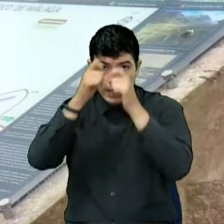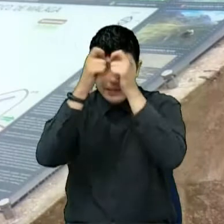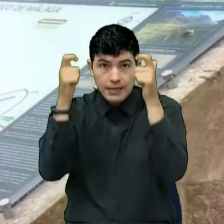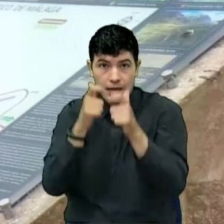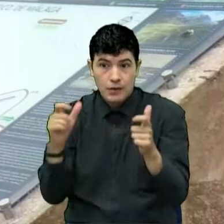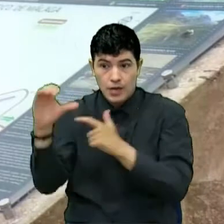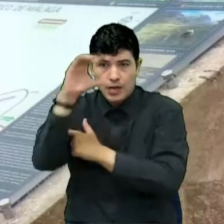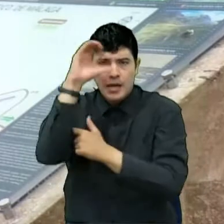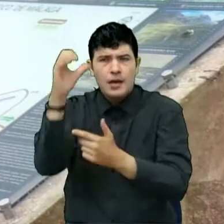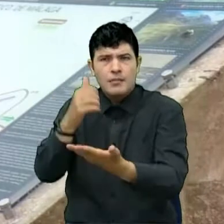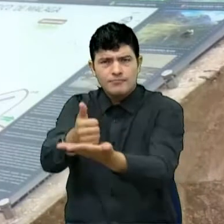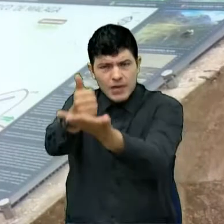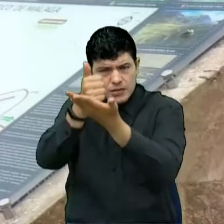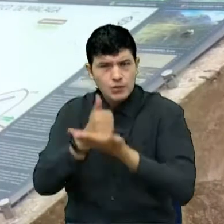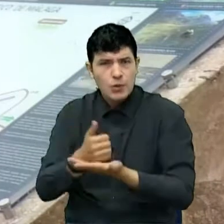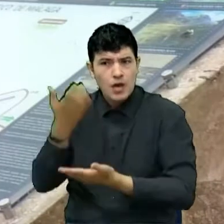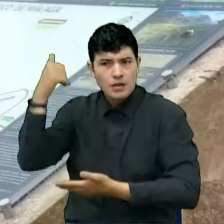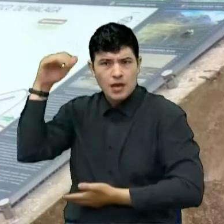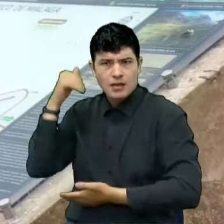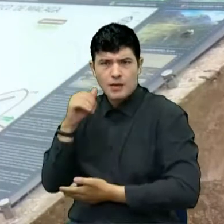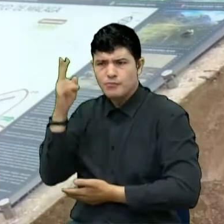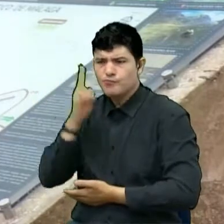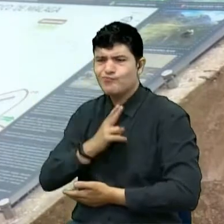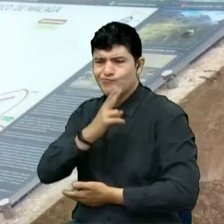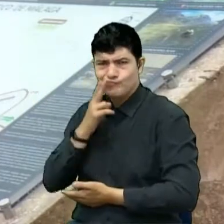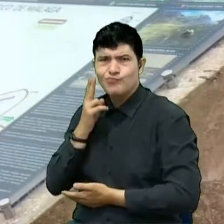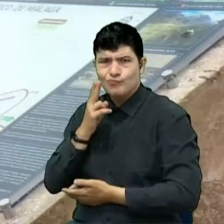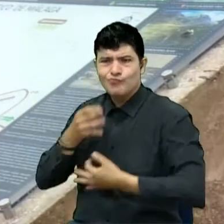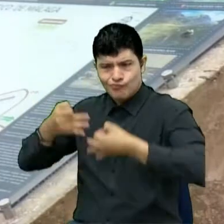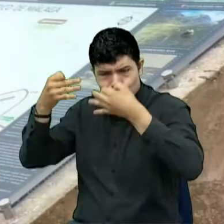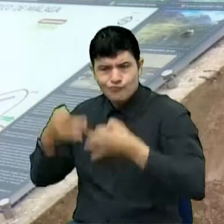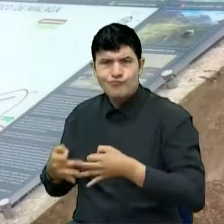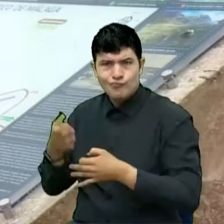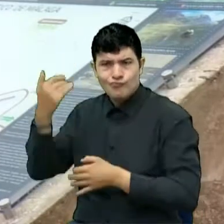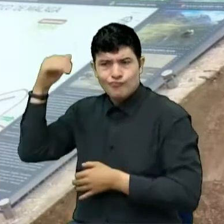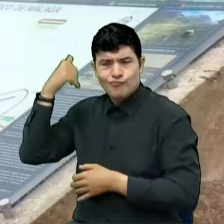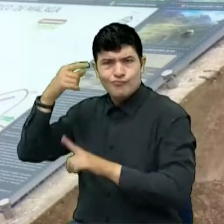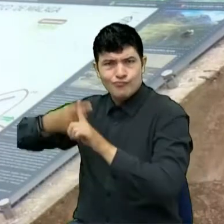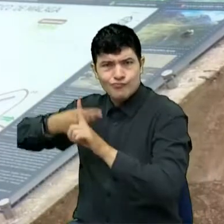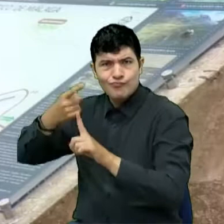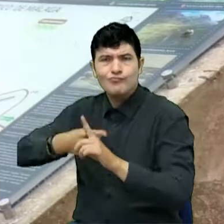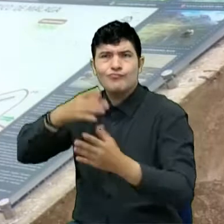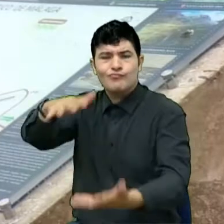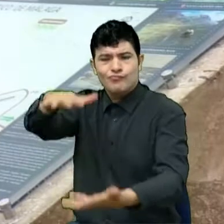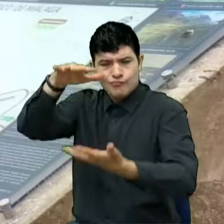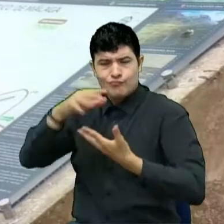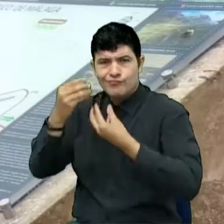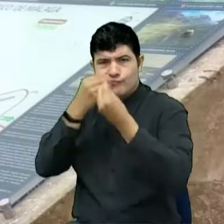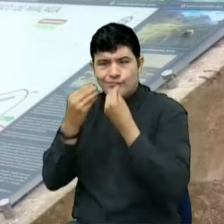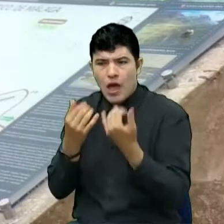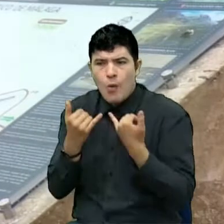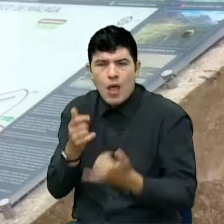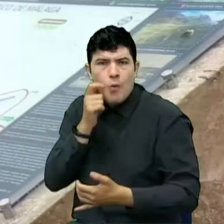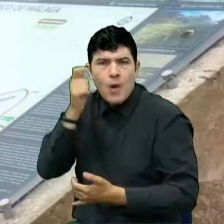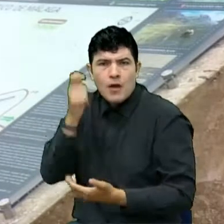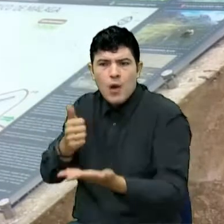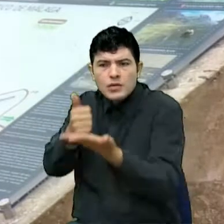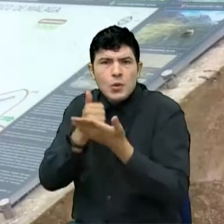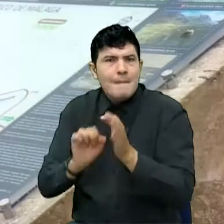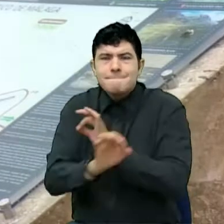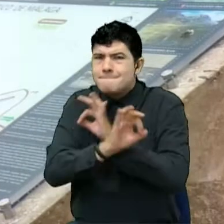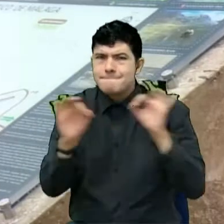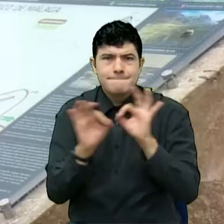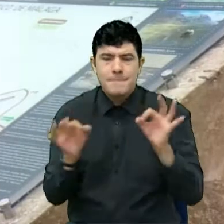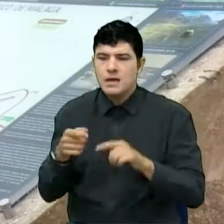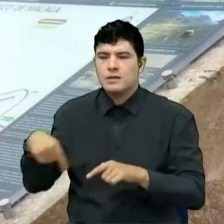ayudas humanitarias que les habían prometido desde hace ya varios meses teniendo en cuenta que este gremio es uno de los más afectados en esta